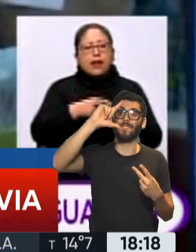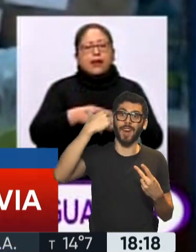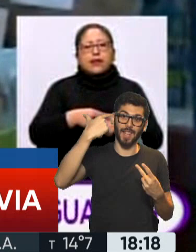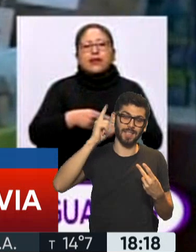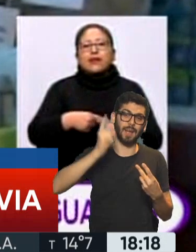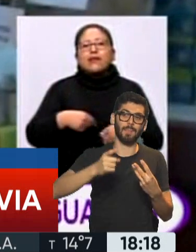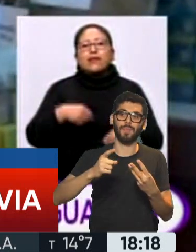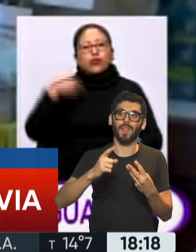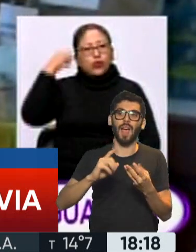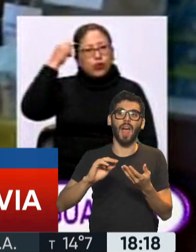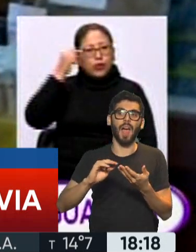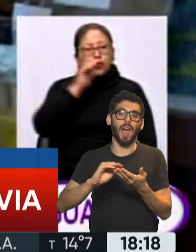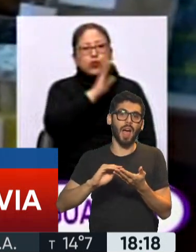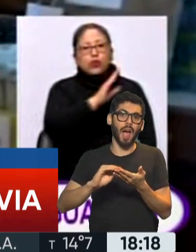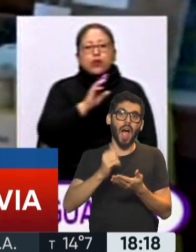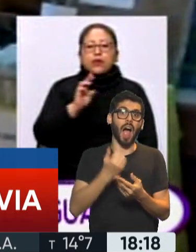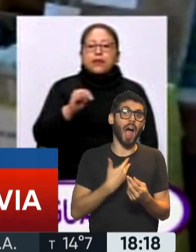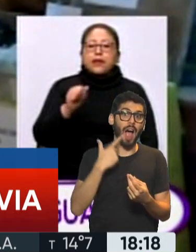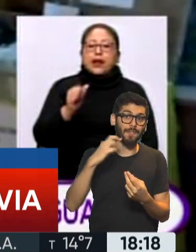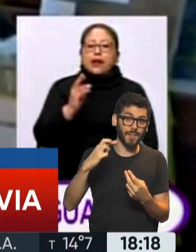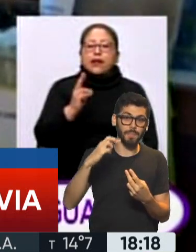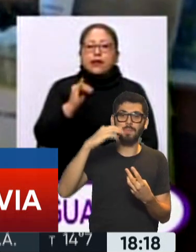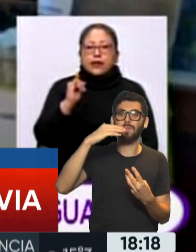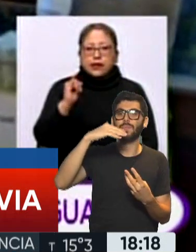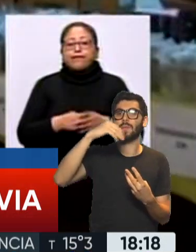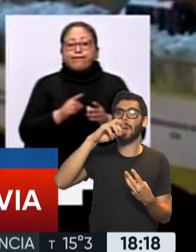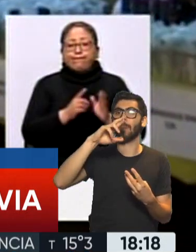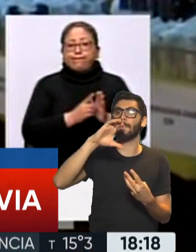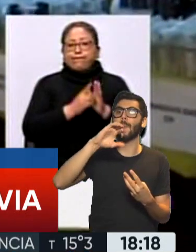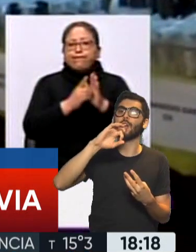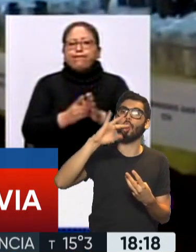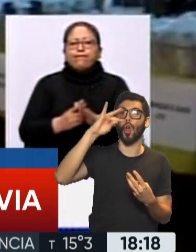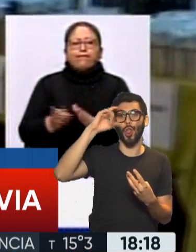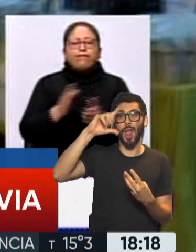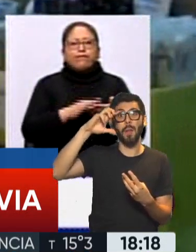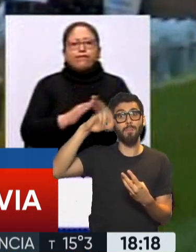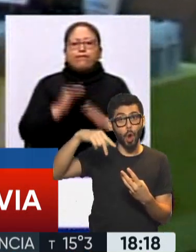de la Administración Federal de Ingresos Públicos, Mercedes Marcó del Pont.